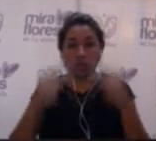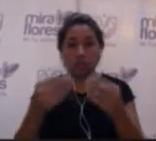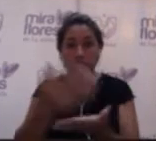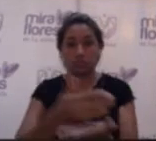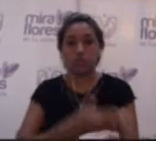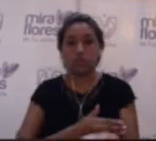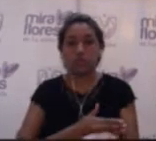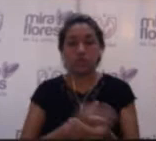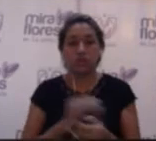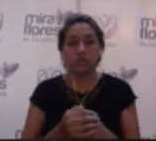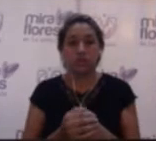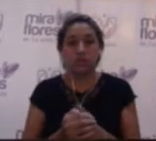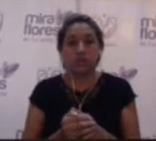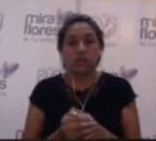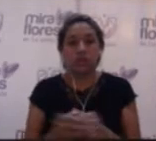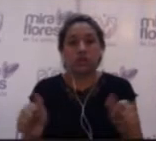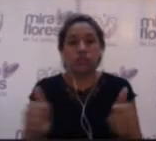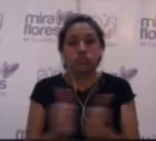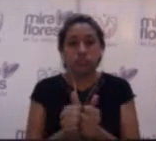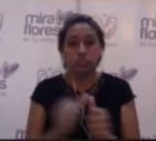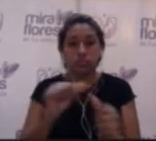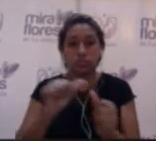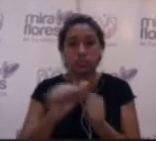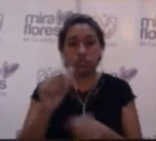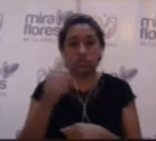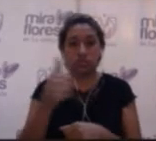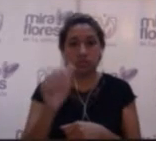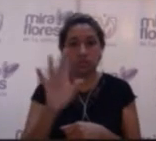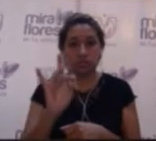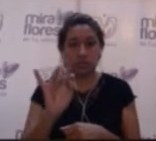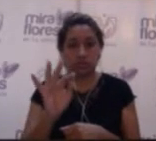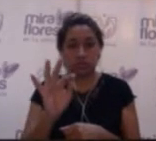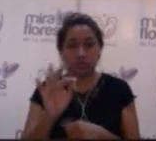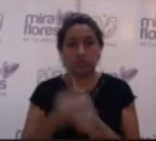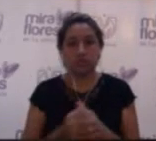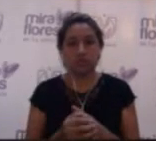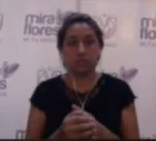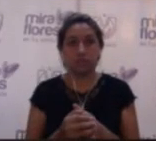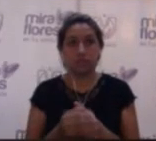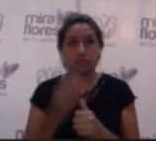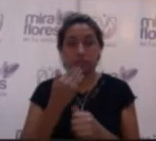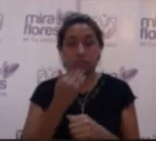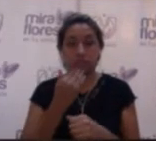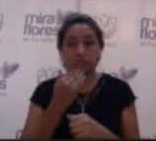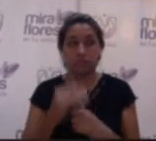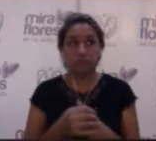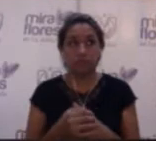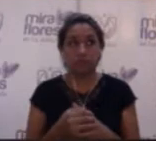conformidad con lo previsto en la ordenanza número 1911. Al debate.